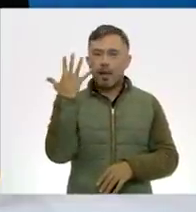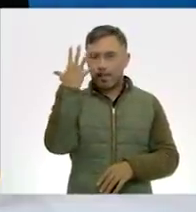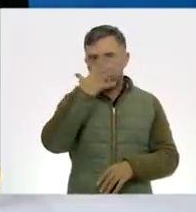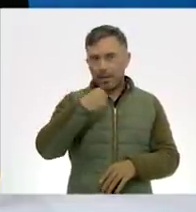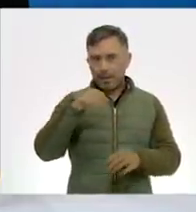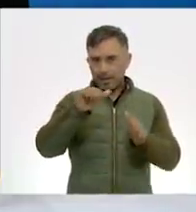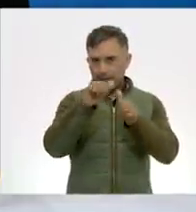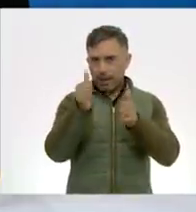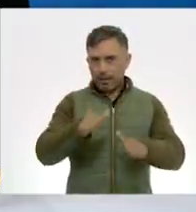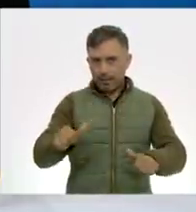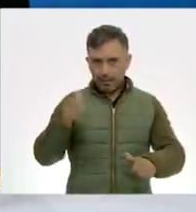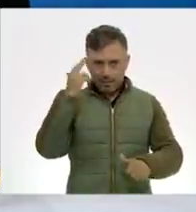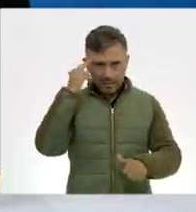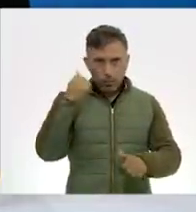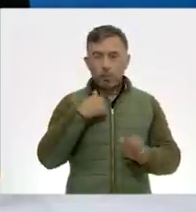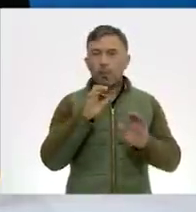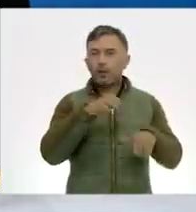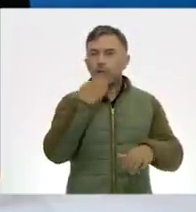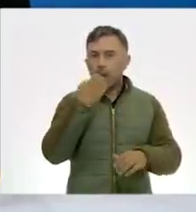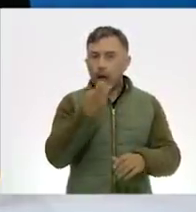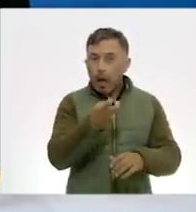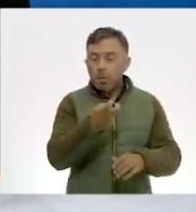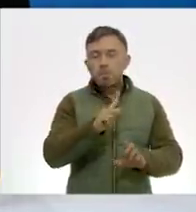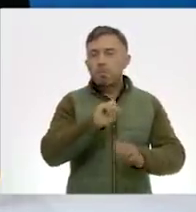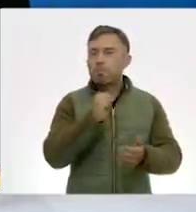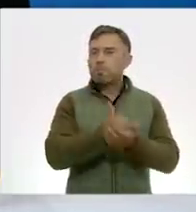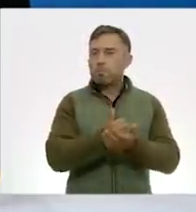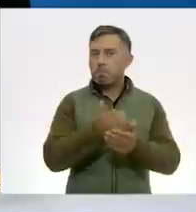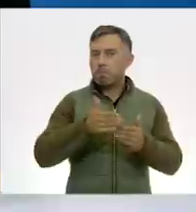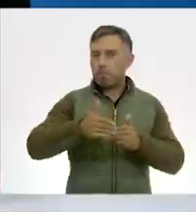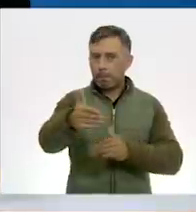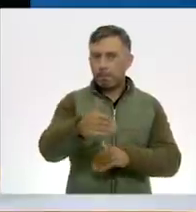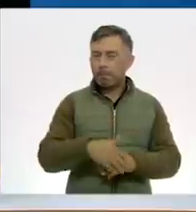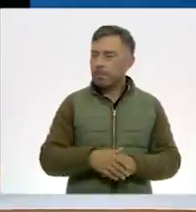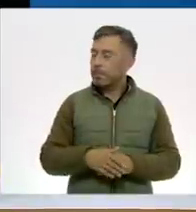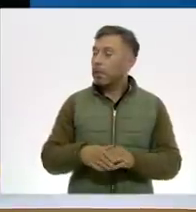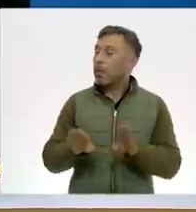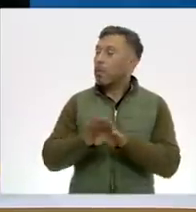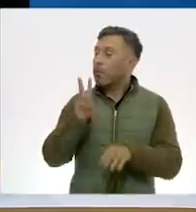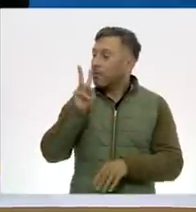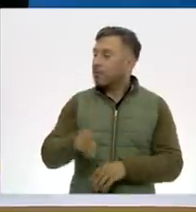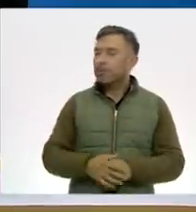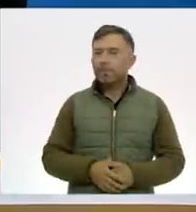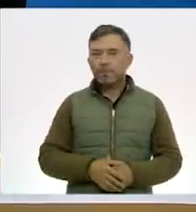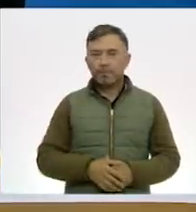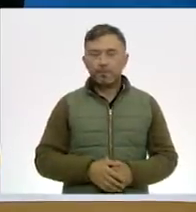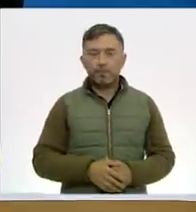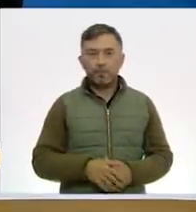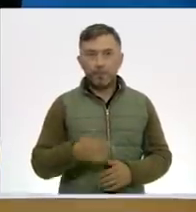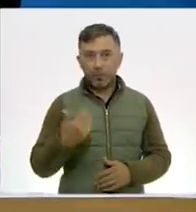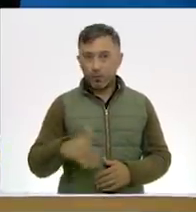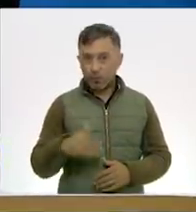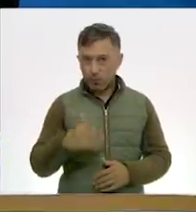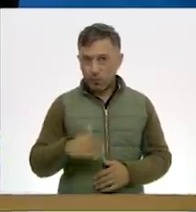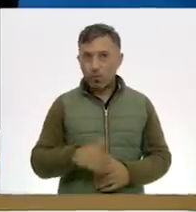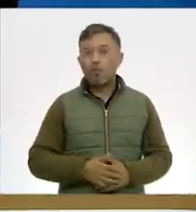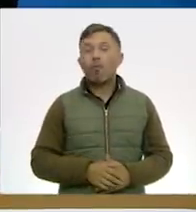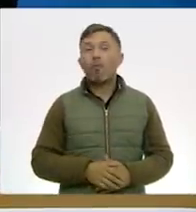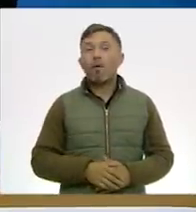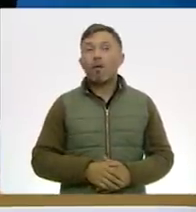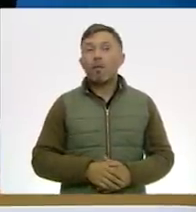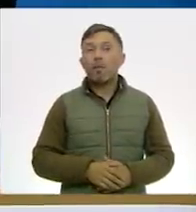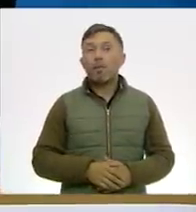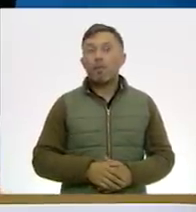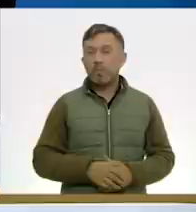orientado así mi porvenir. ¿Qué te parece, María? Yo creo que más de uno se va a